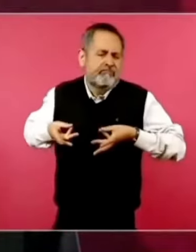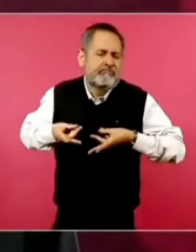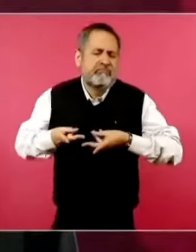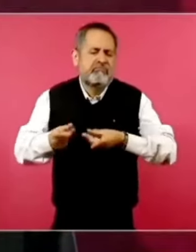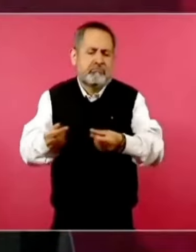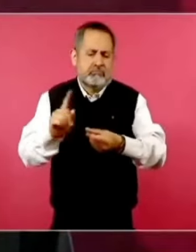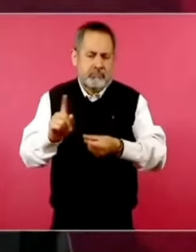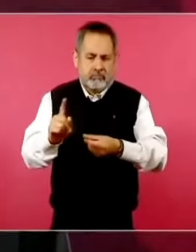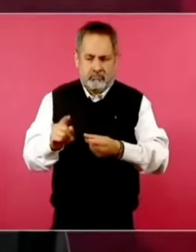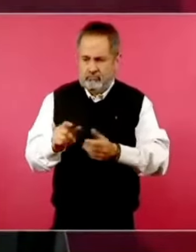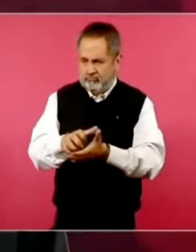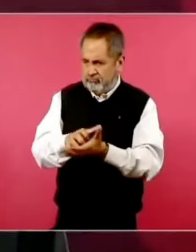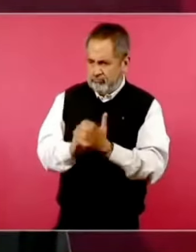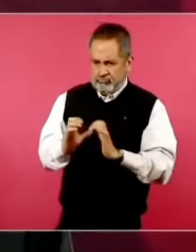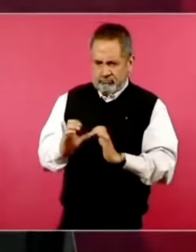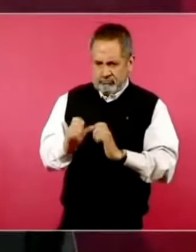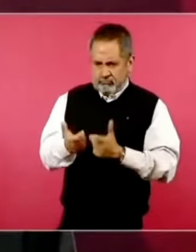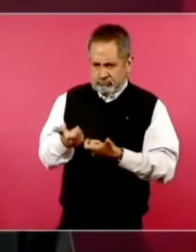¿Sí?